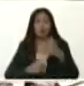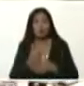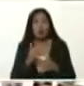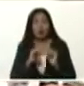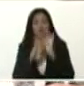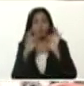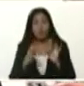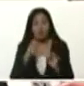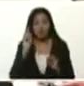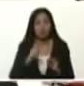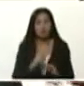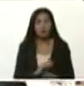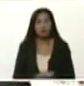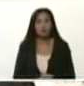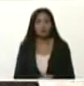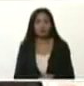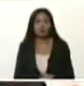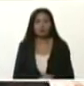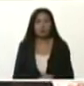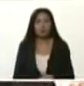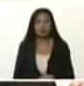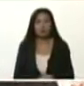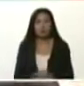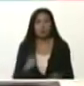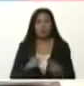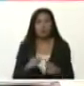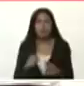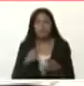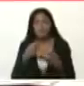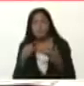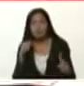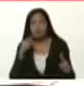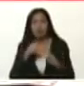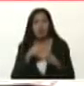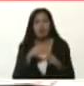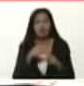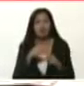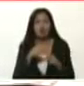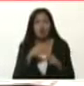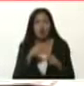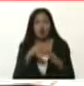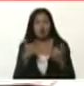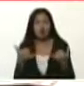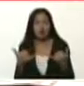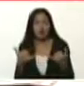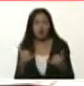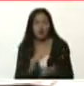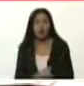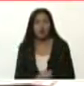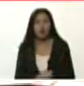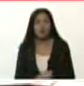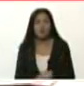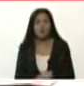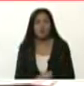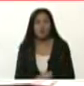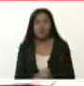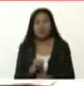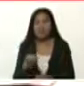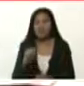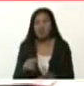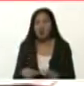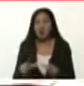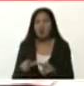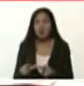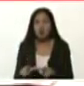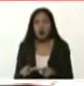nacionales y obtiene recursos directos vía satélite entre la mina y